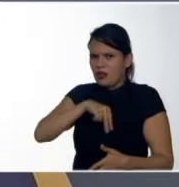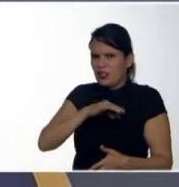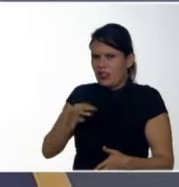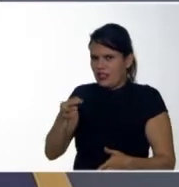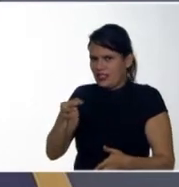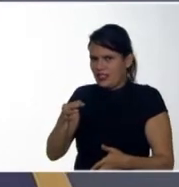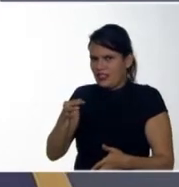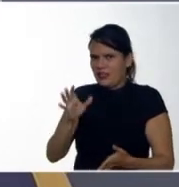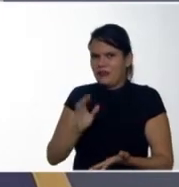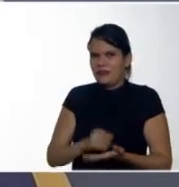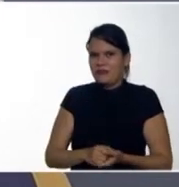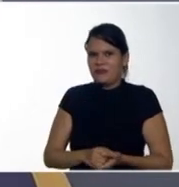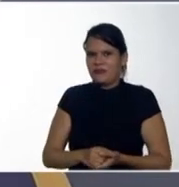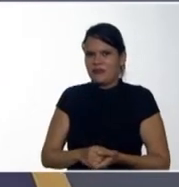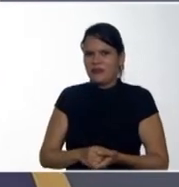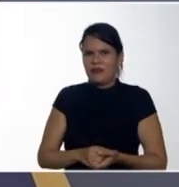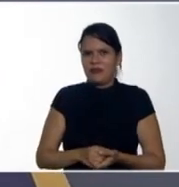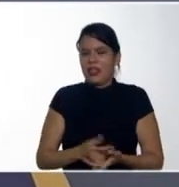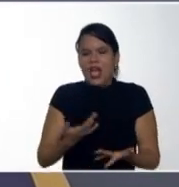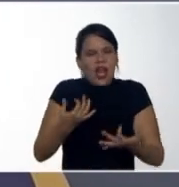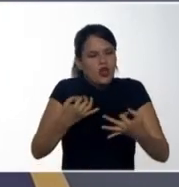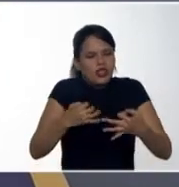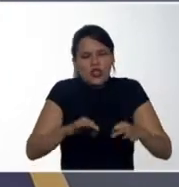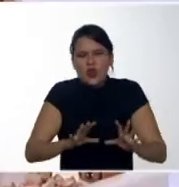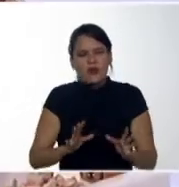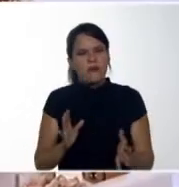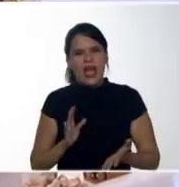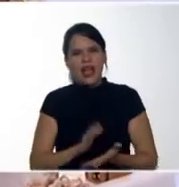peltre. Por Vamos a supuesto, probar. algo tan típico, algo tan